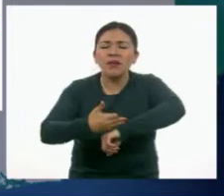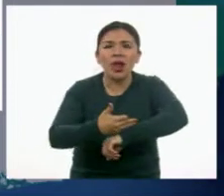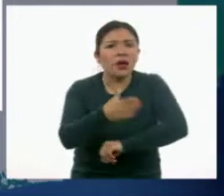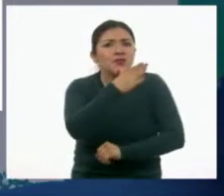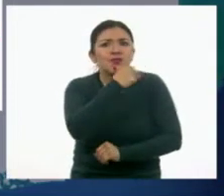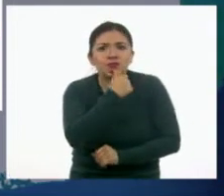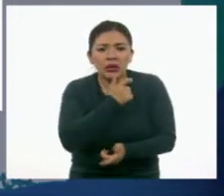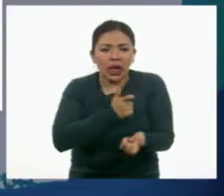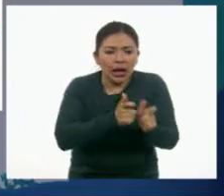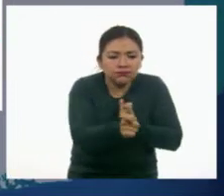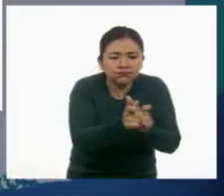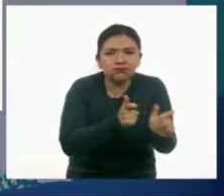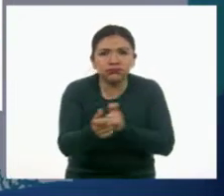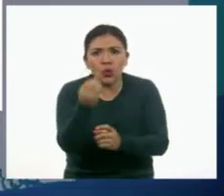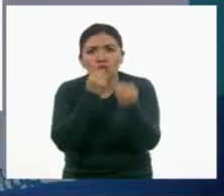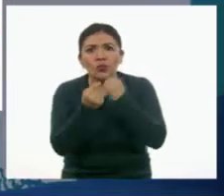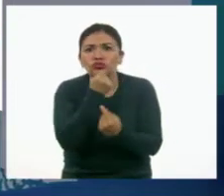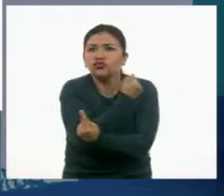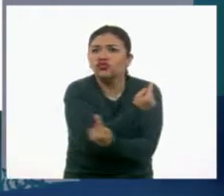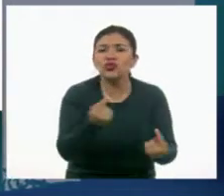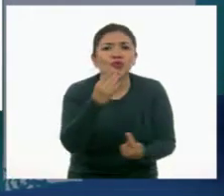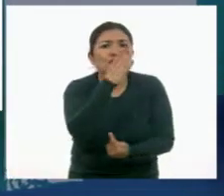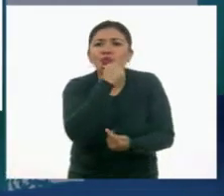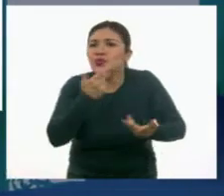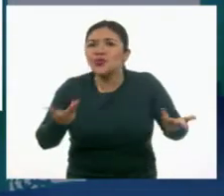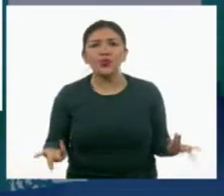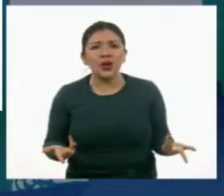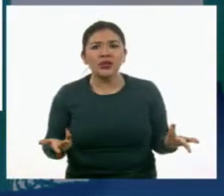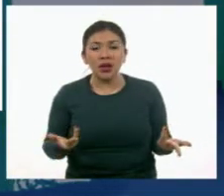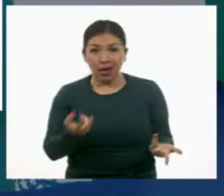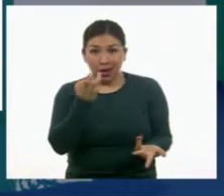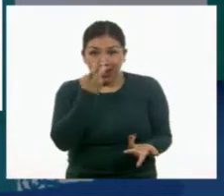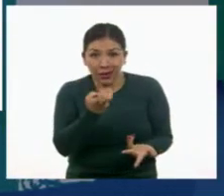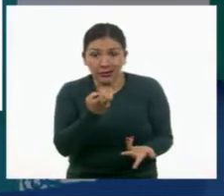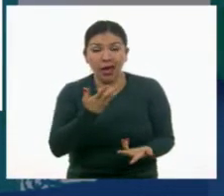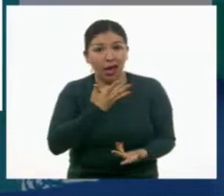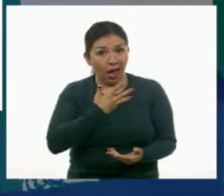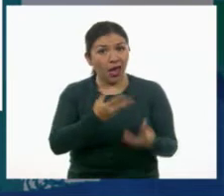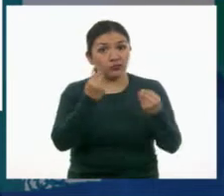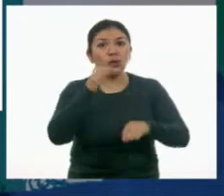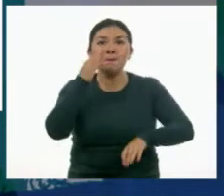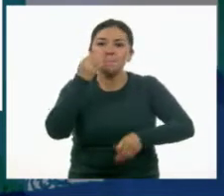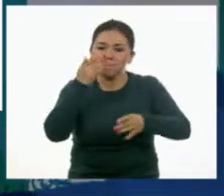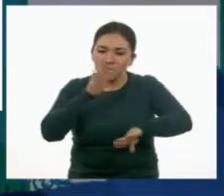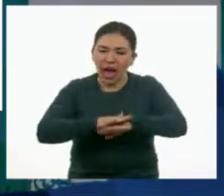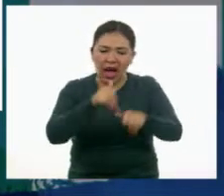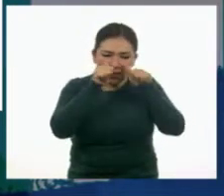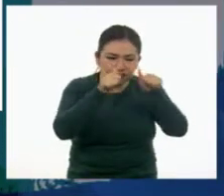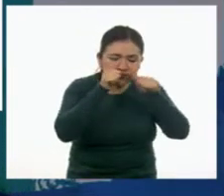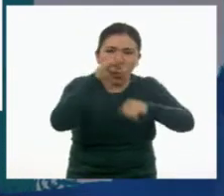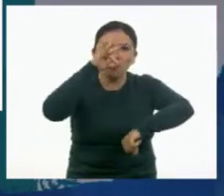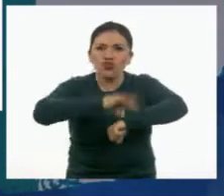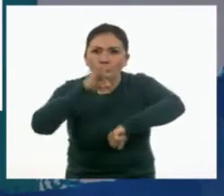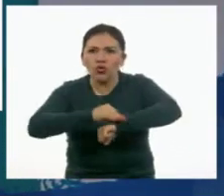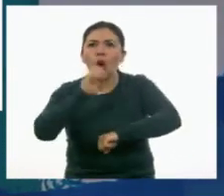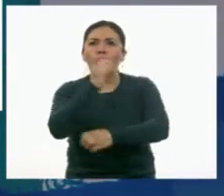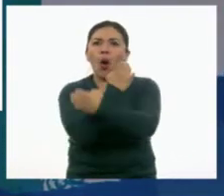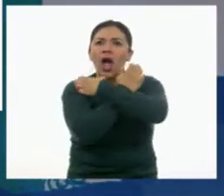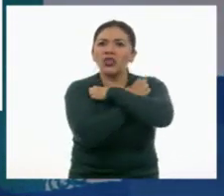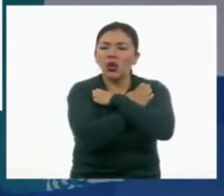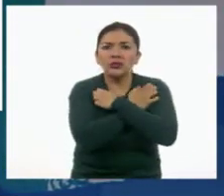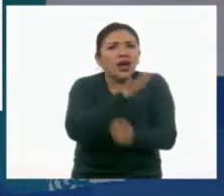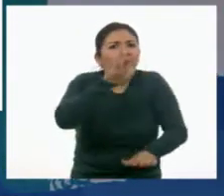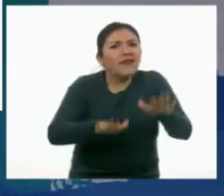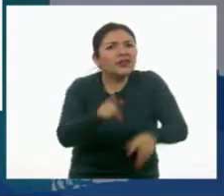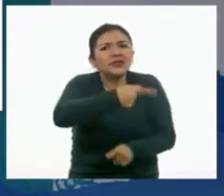pueden alimentar a los niños que tienen, por no mencionar una buena atención médica o incluso para brindarles una educación de